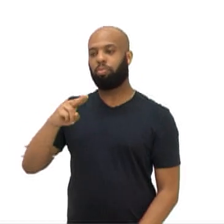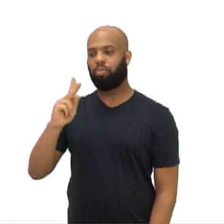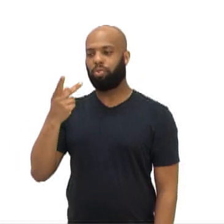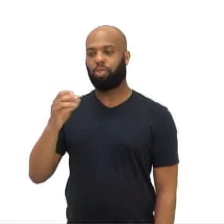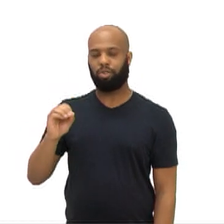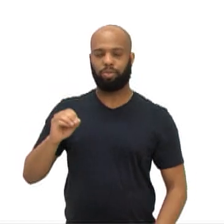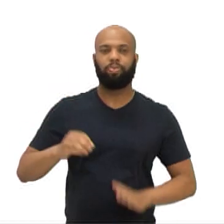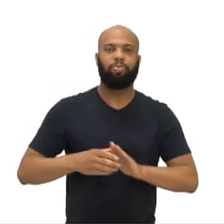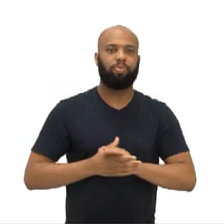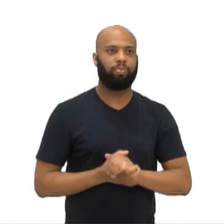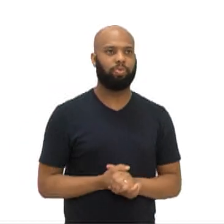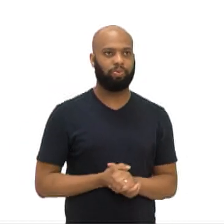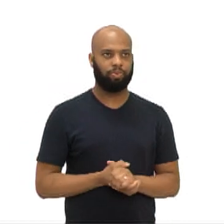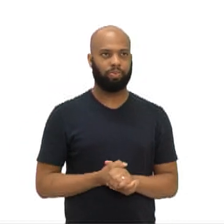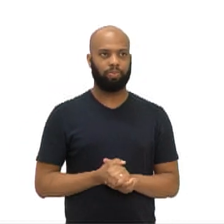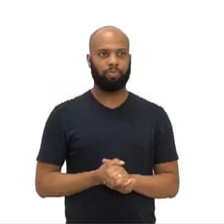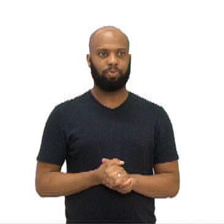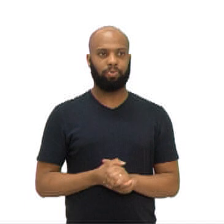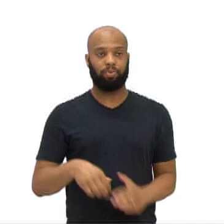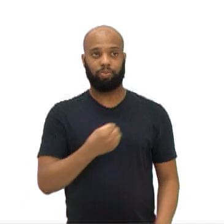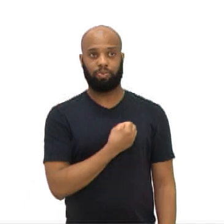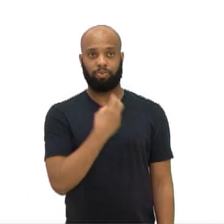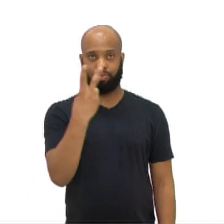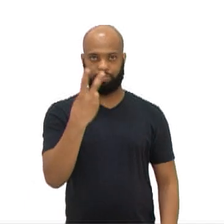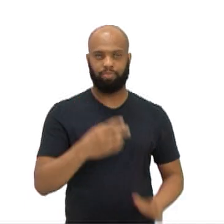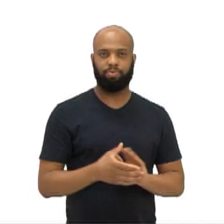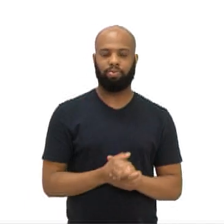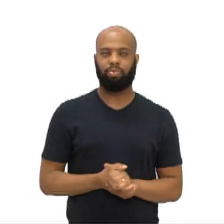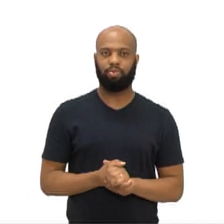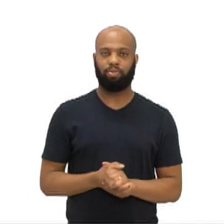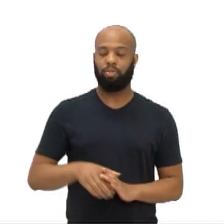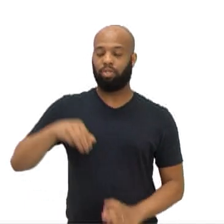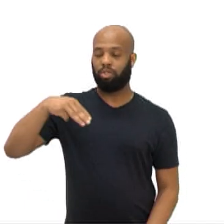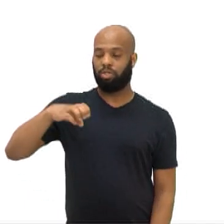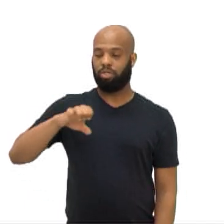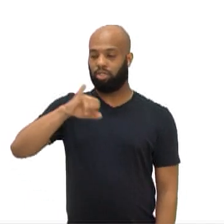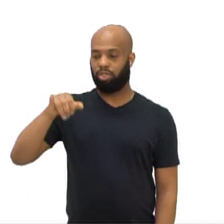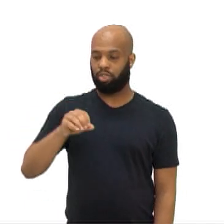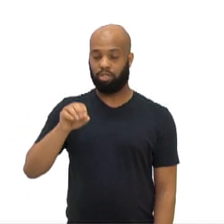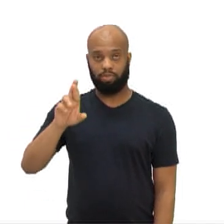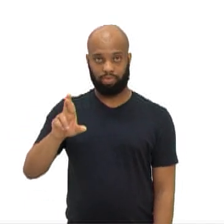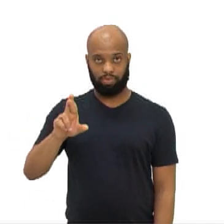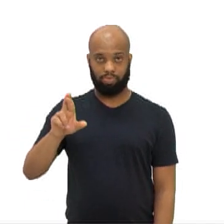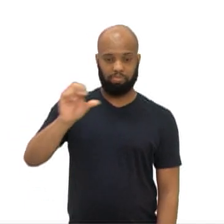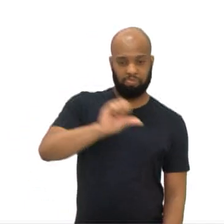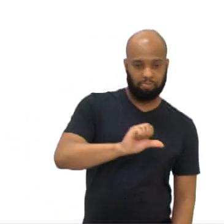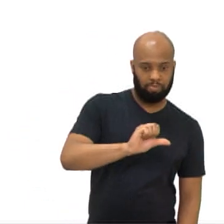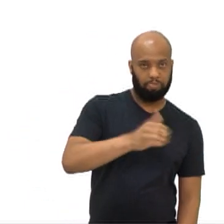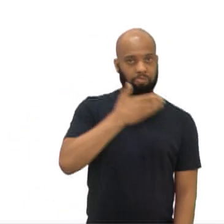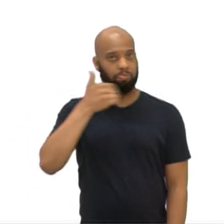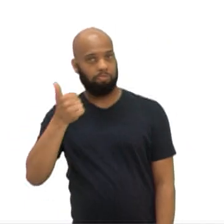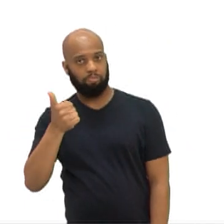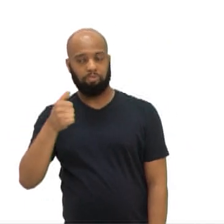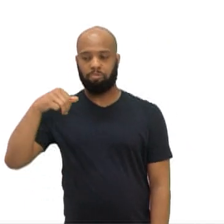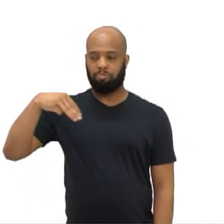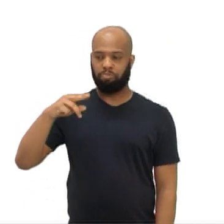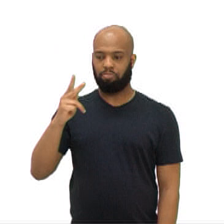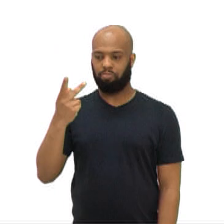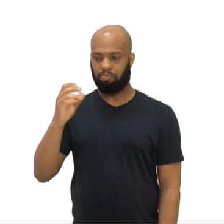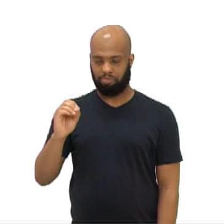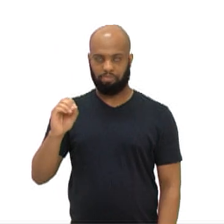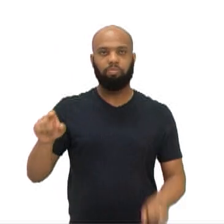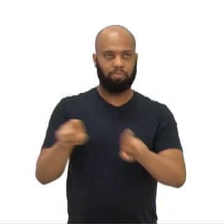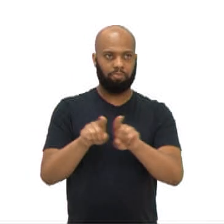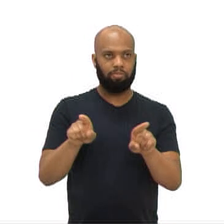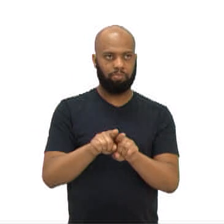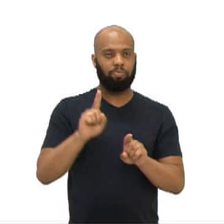menos. 2. La lei paraguai é muito melhor para indígenas. Mejor, peor, mucho. La regla de